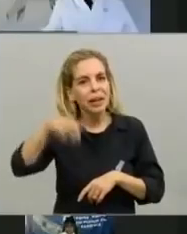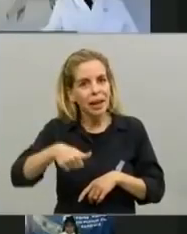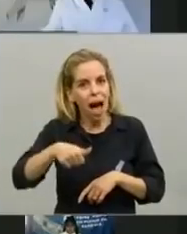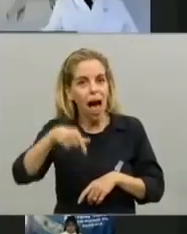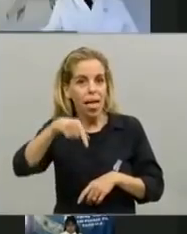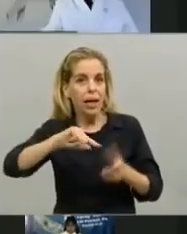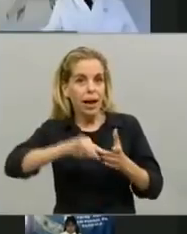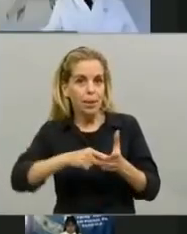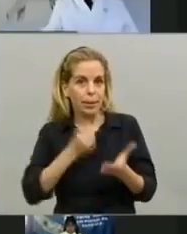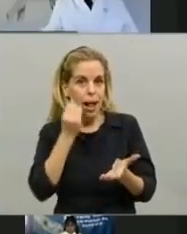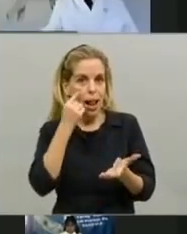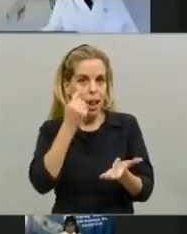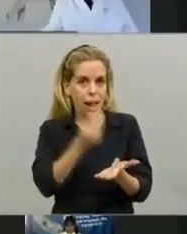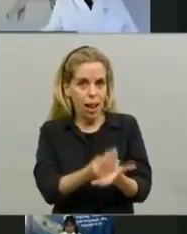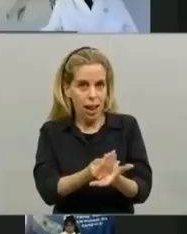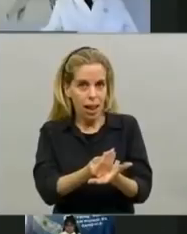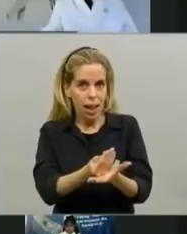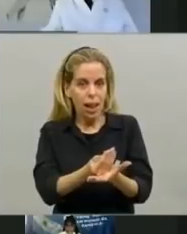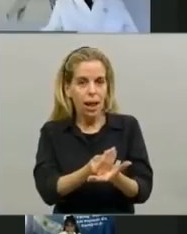Buenos Aires.